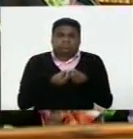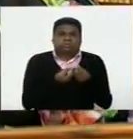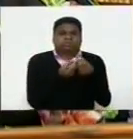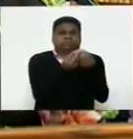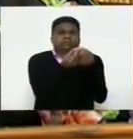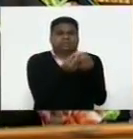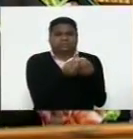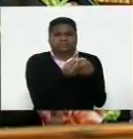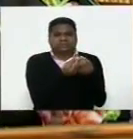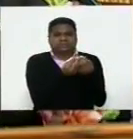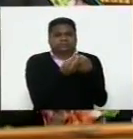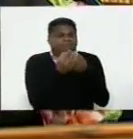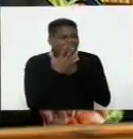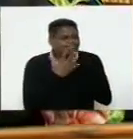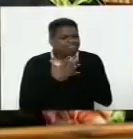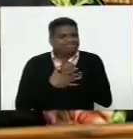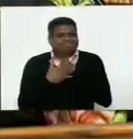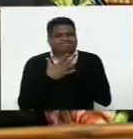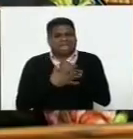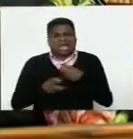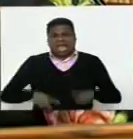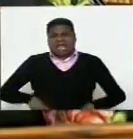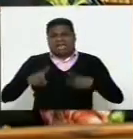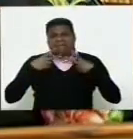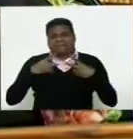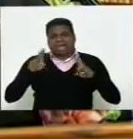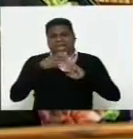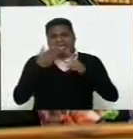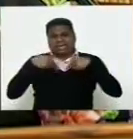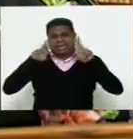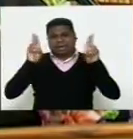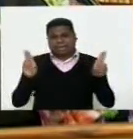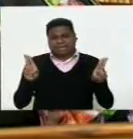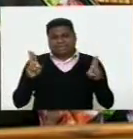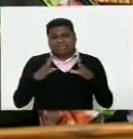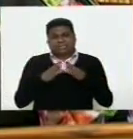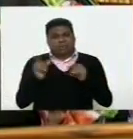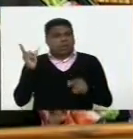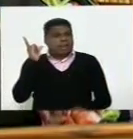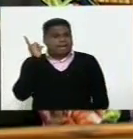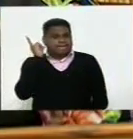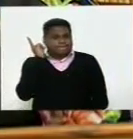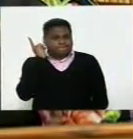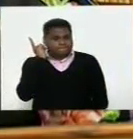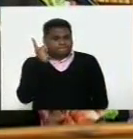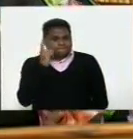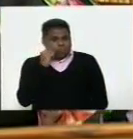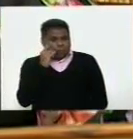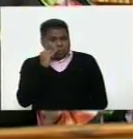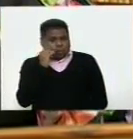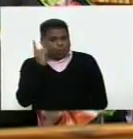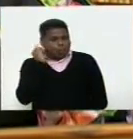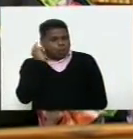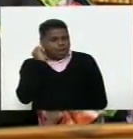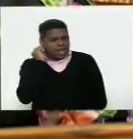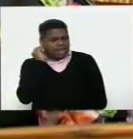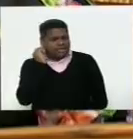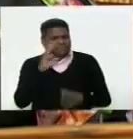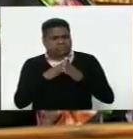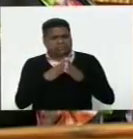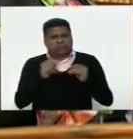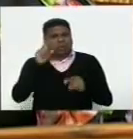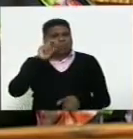acompañamiento, la solidaridad, la vida y la paz de las mujeres durante la gestación, proceso de